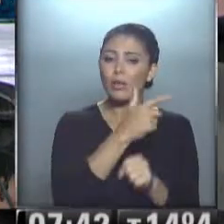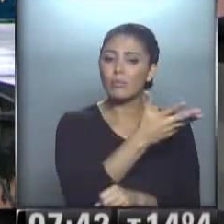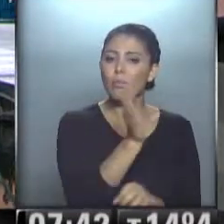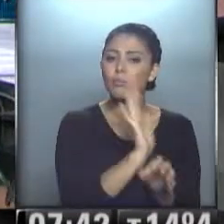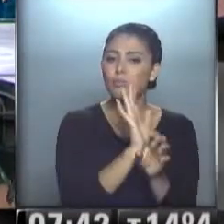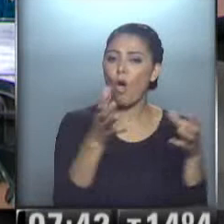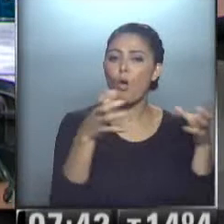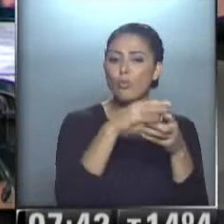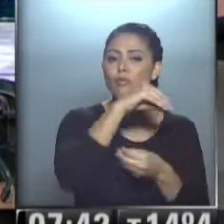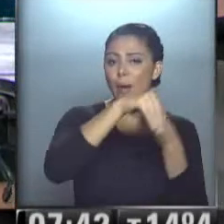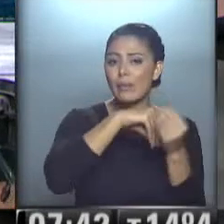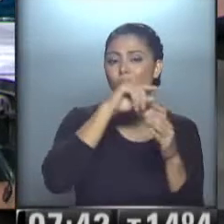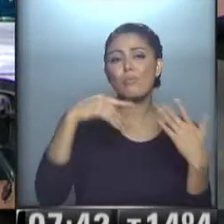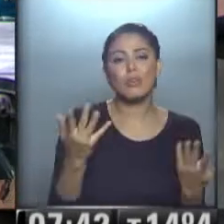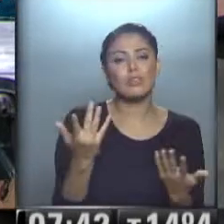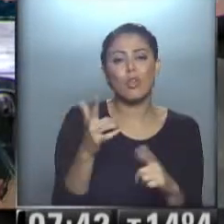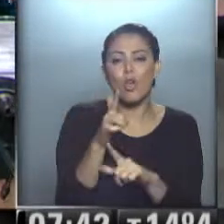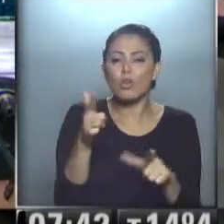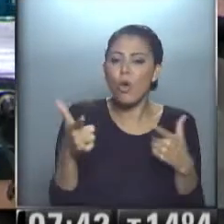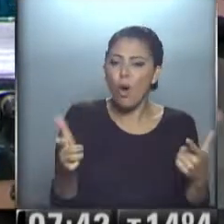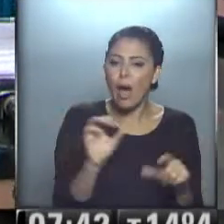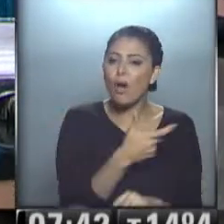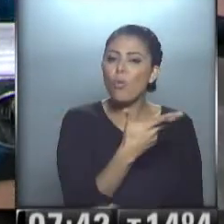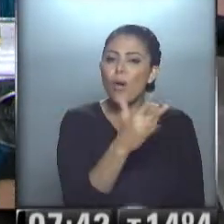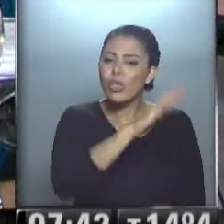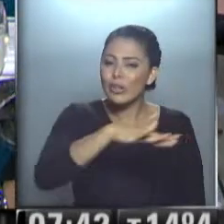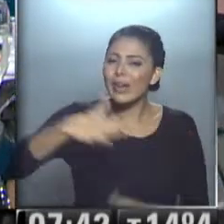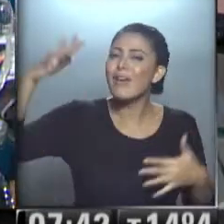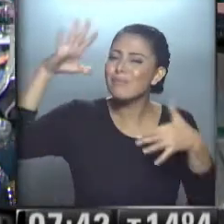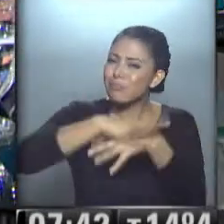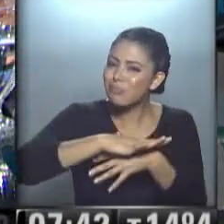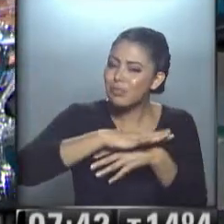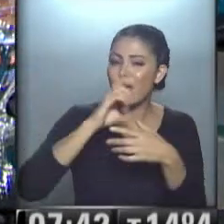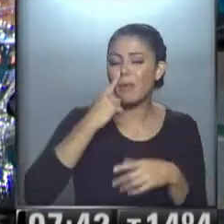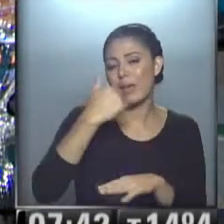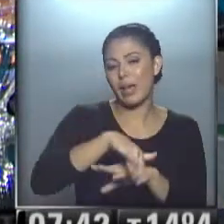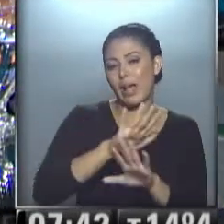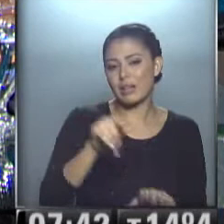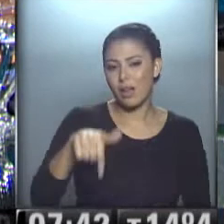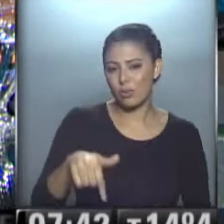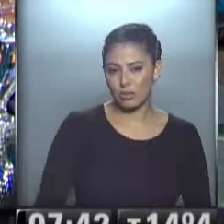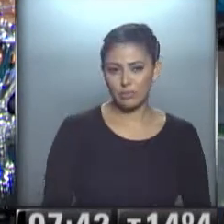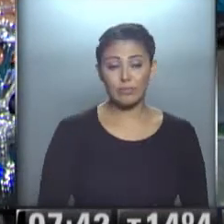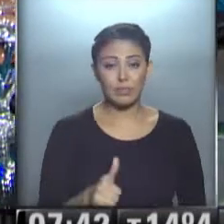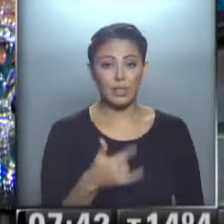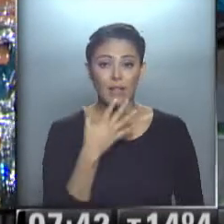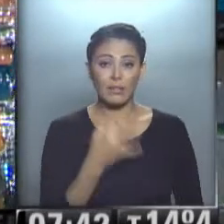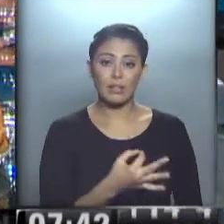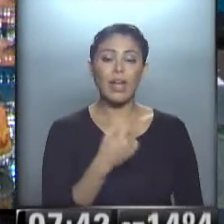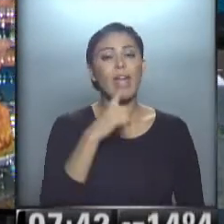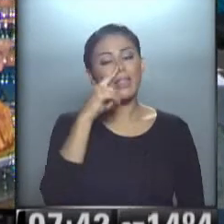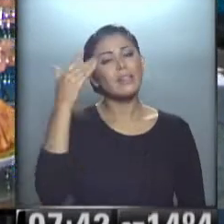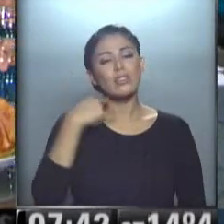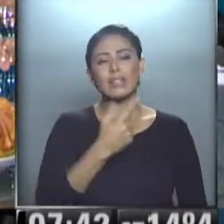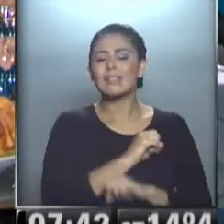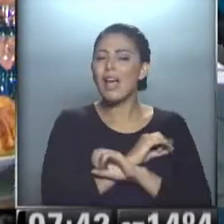de un grupo familiar por eso no existe la cuantificación el número de menores que está viviendo la calle en este momento que son pocos decíamos el otro día